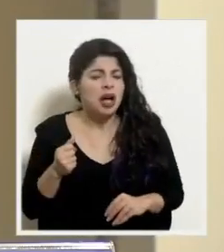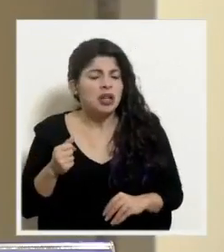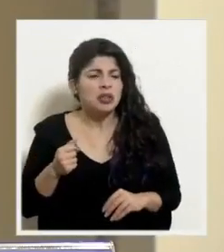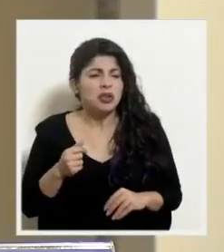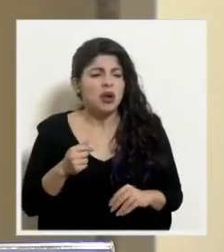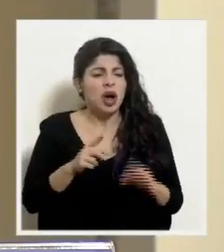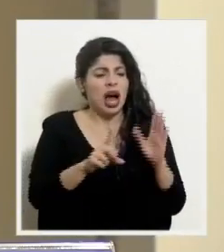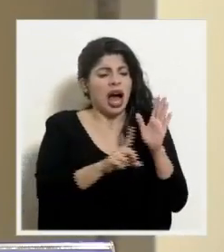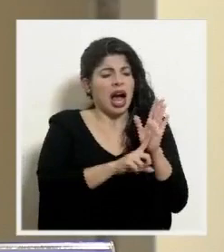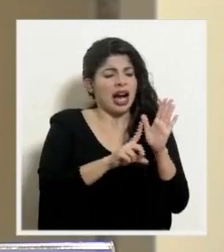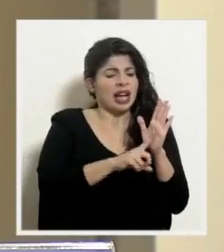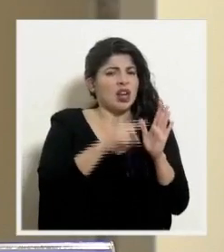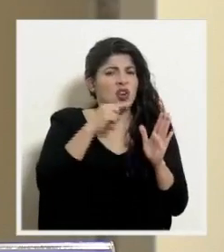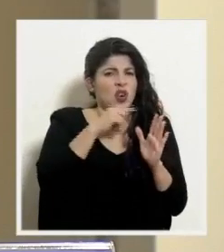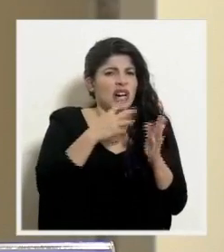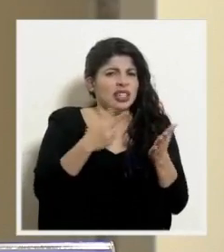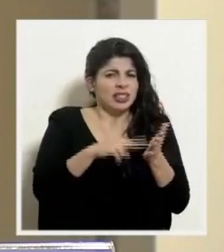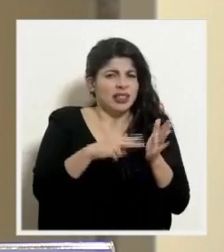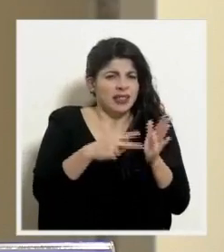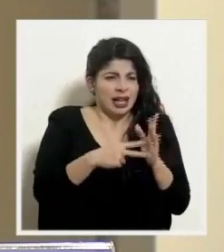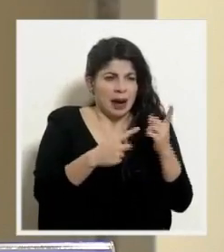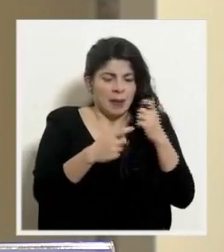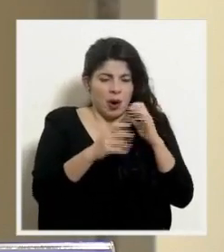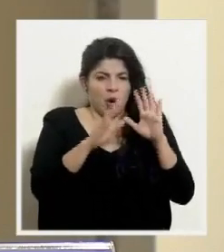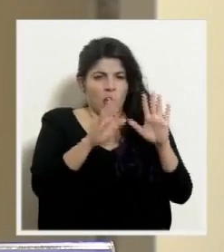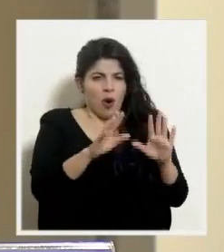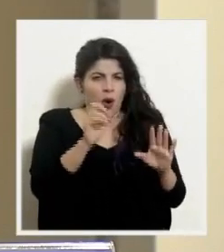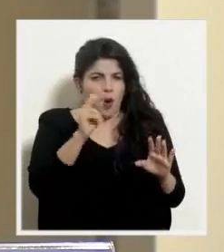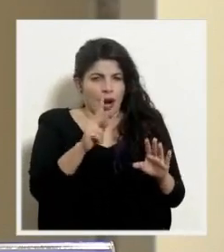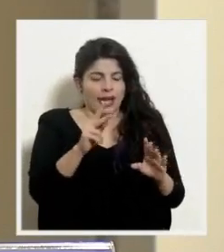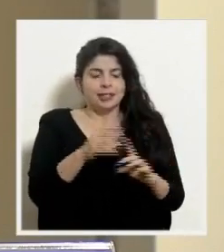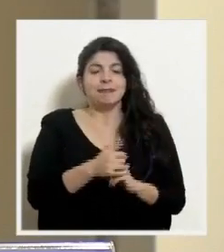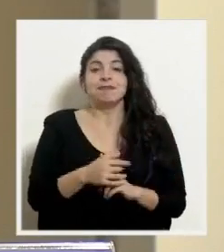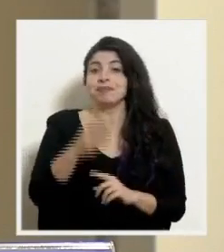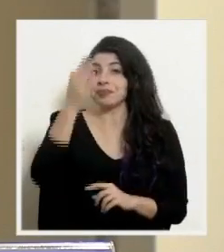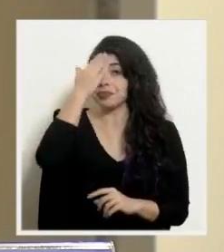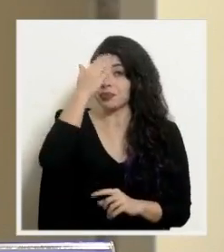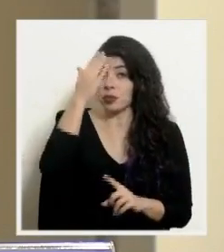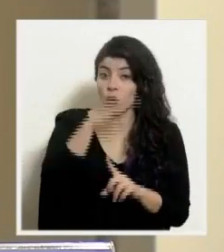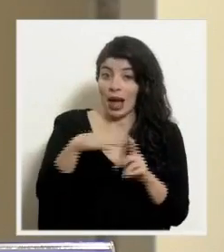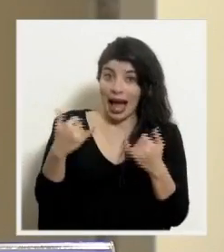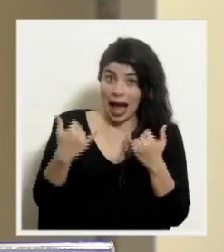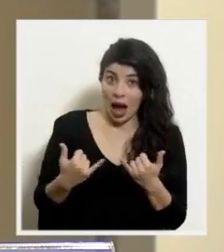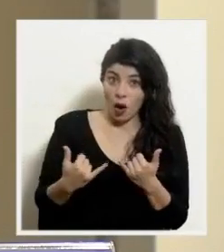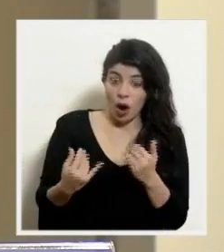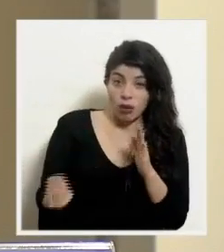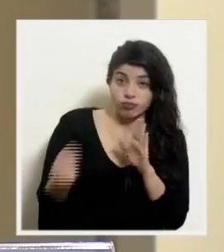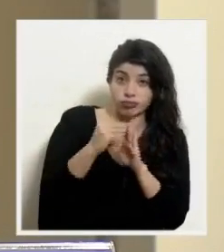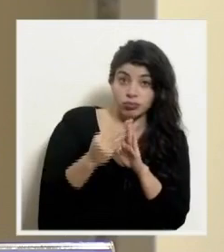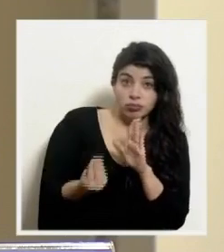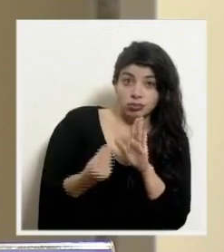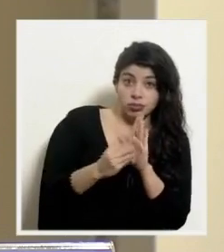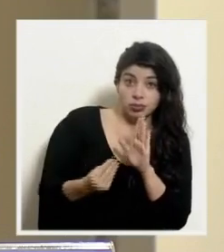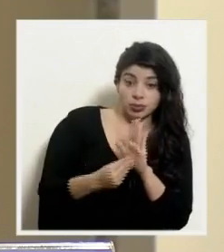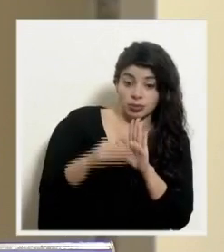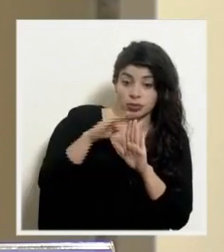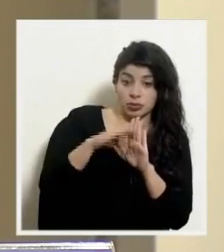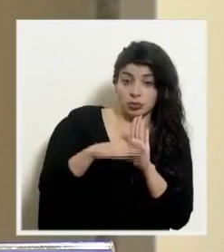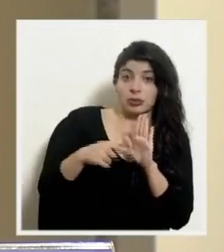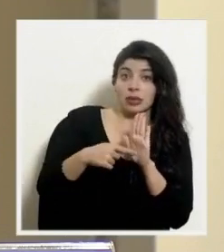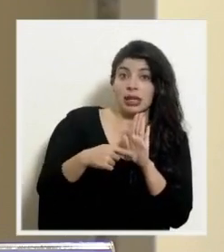la alerta roja. En relación con ese contexto, las medidas que se están tomando ahorita son medidas